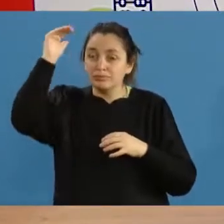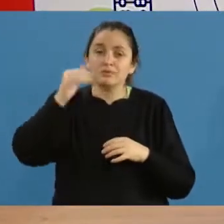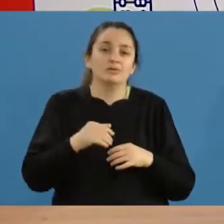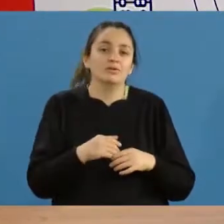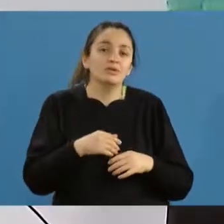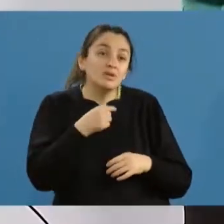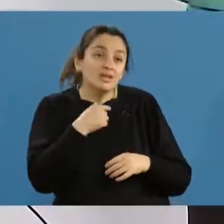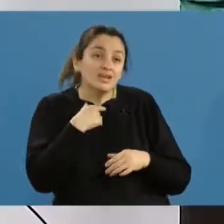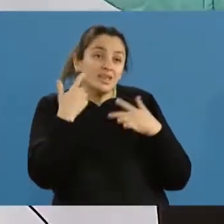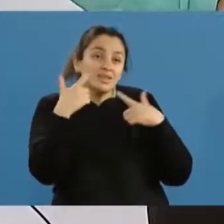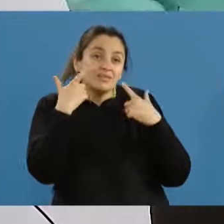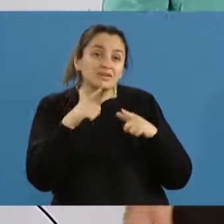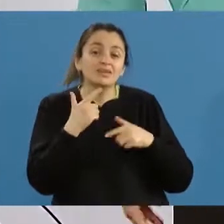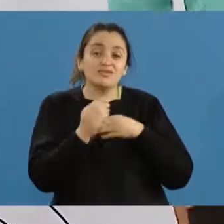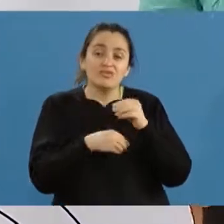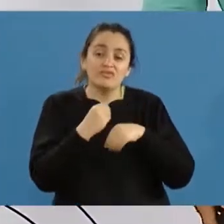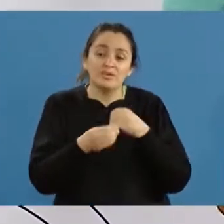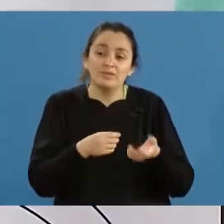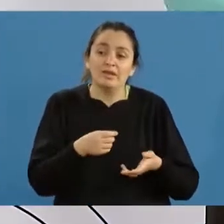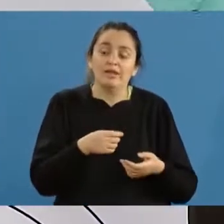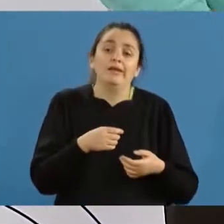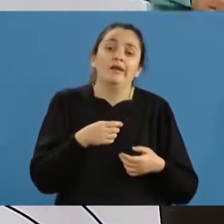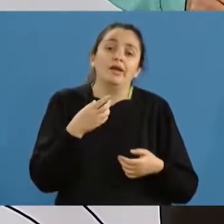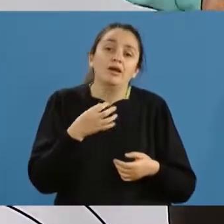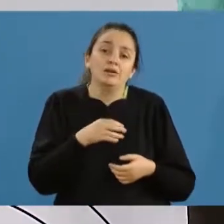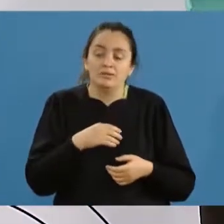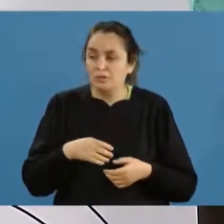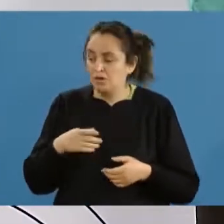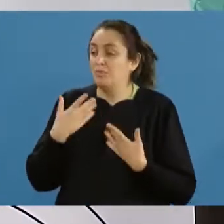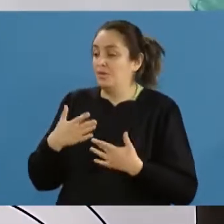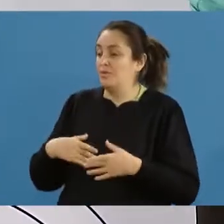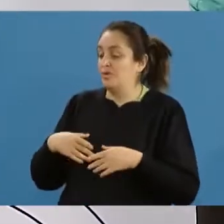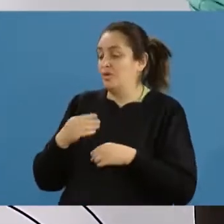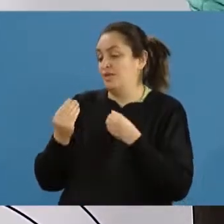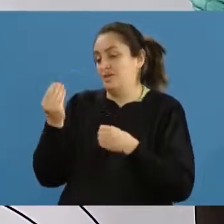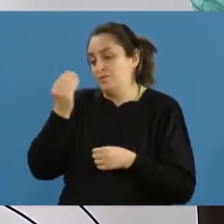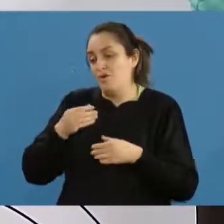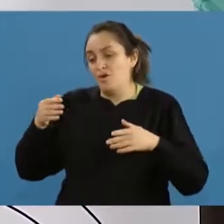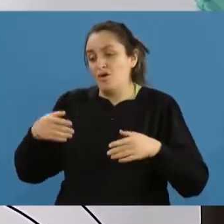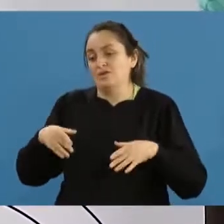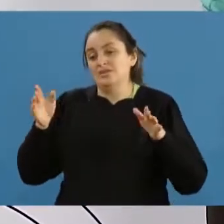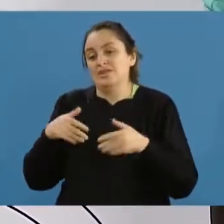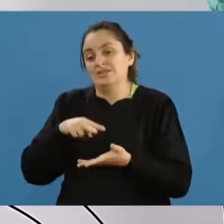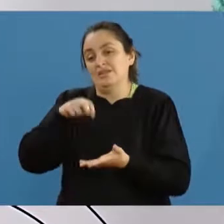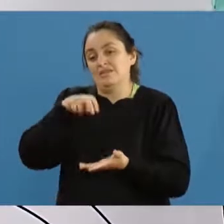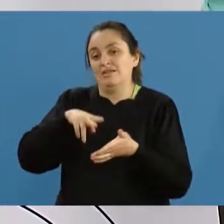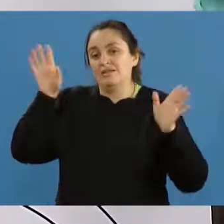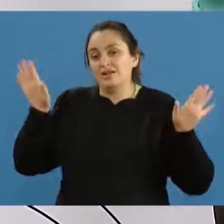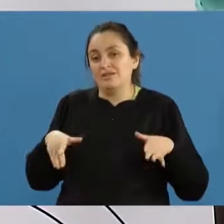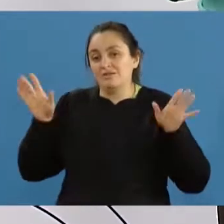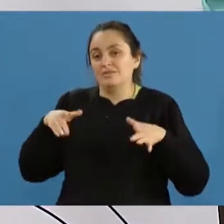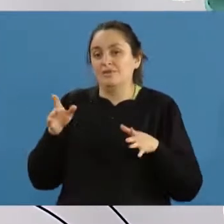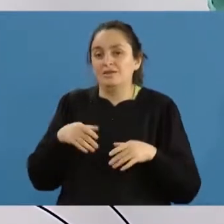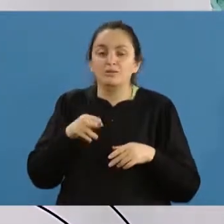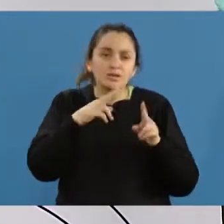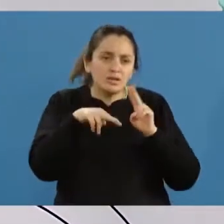divertirte en toda la familia y por ahí está tu abuela que sí. No puede hacer los angelitos, sí puede soplar un globo. Entonces, la abuela. Rápidamente, tenés que buscar estos materiales que